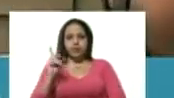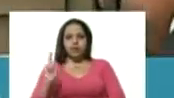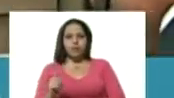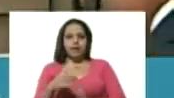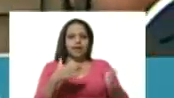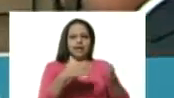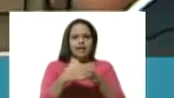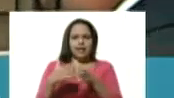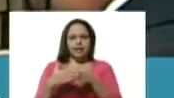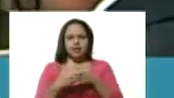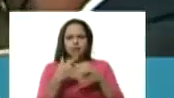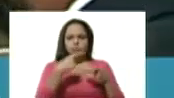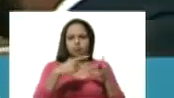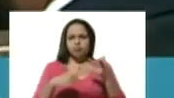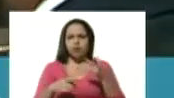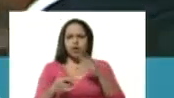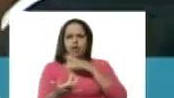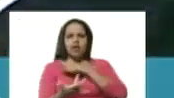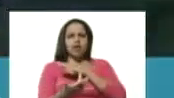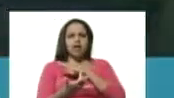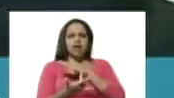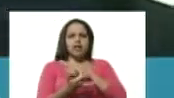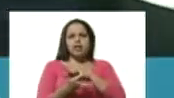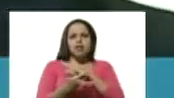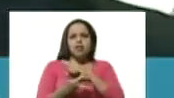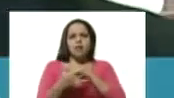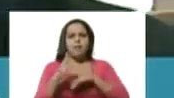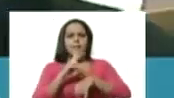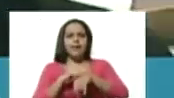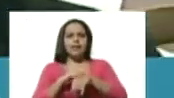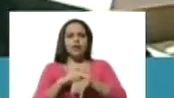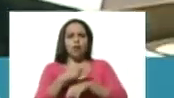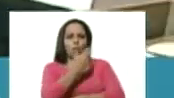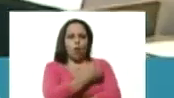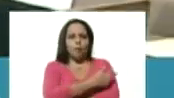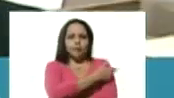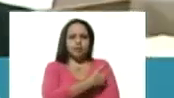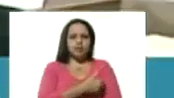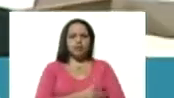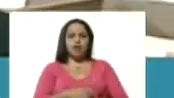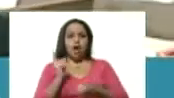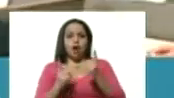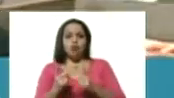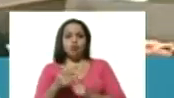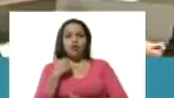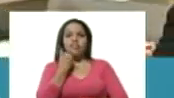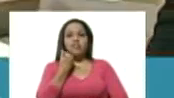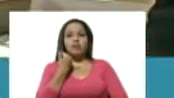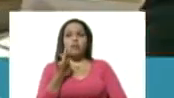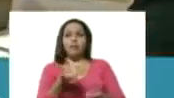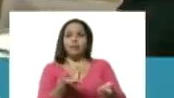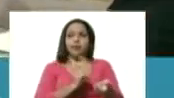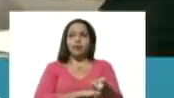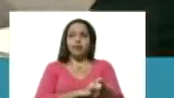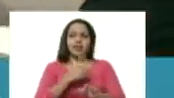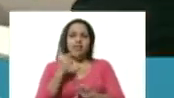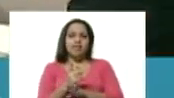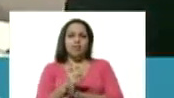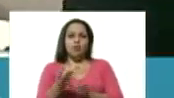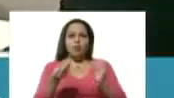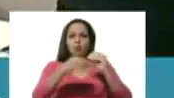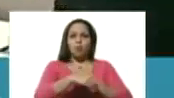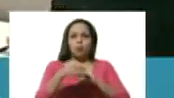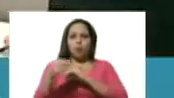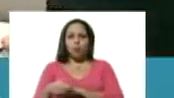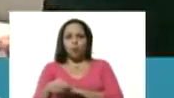equipos hospitalarios, médicos necesarios para los casos críticos, moderados, leves y críticos que tenemos que tratar.